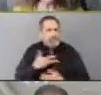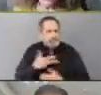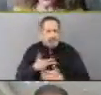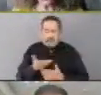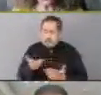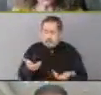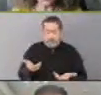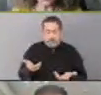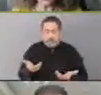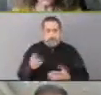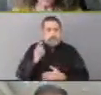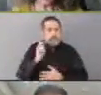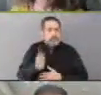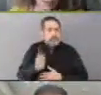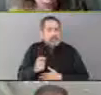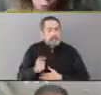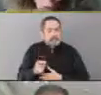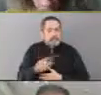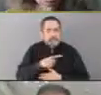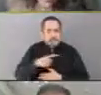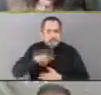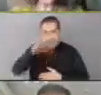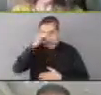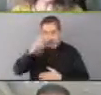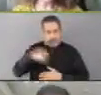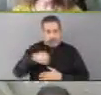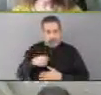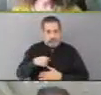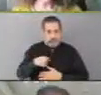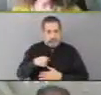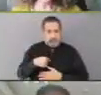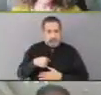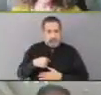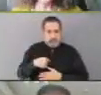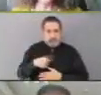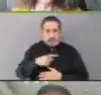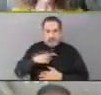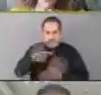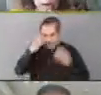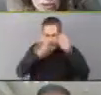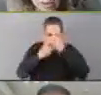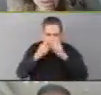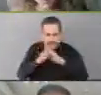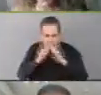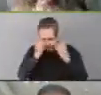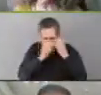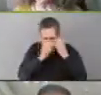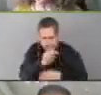Entonces, tenemos que, al menos yo a partir de ello, tengo que analizar estos spots que tienen que ver con